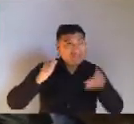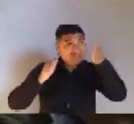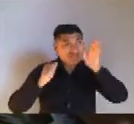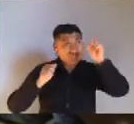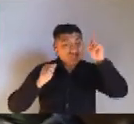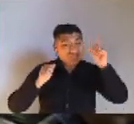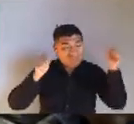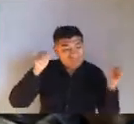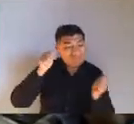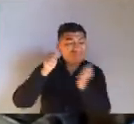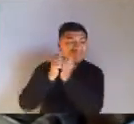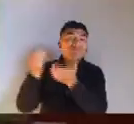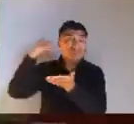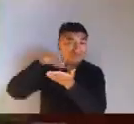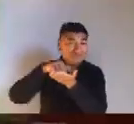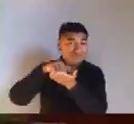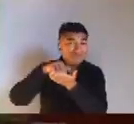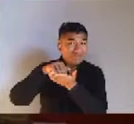a Dios?